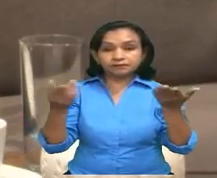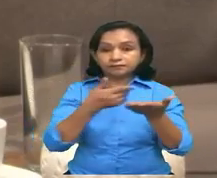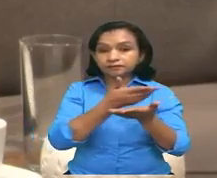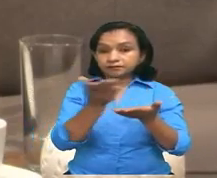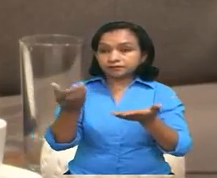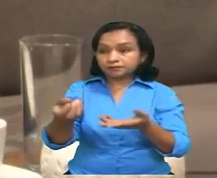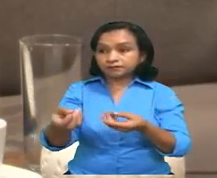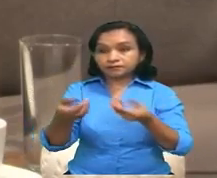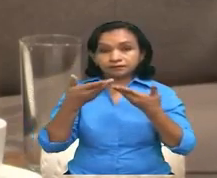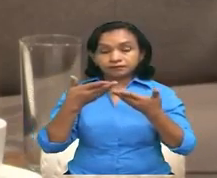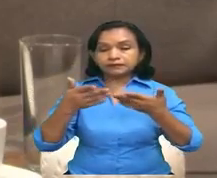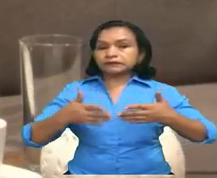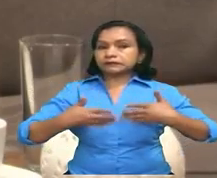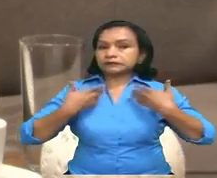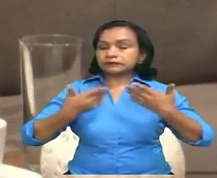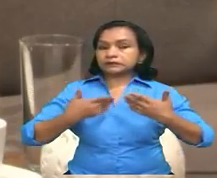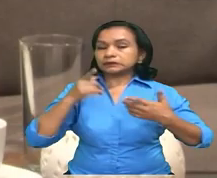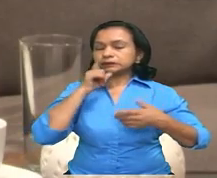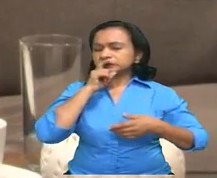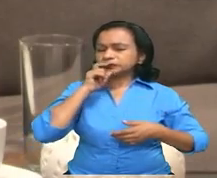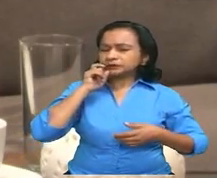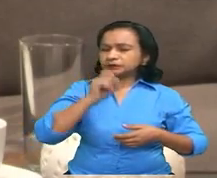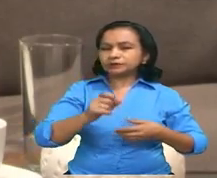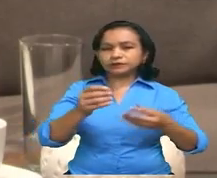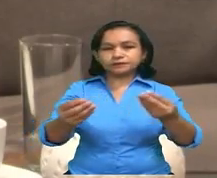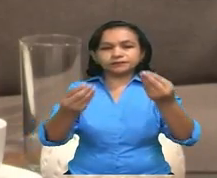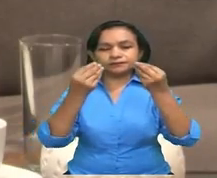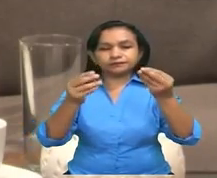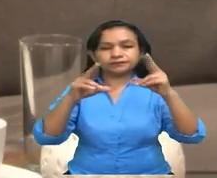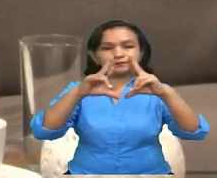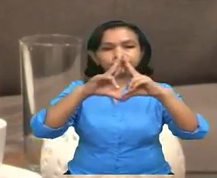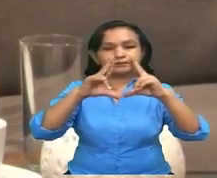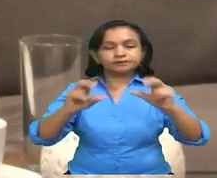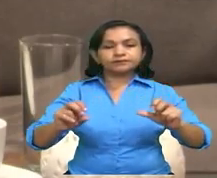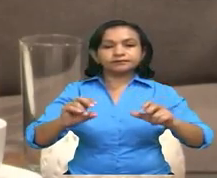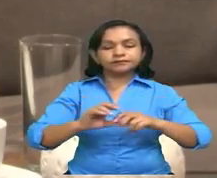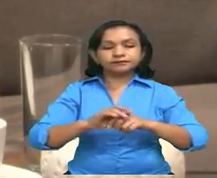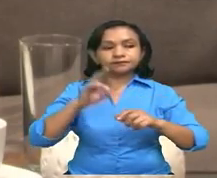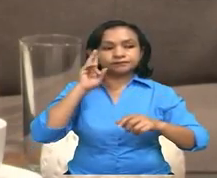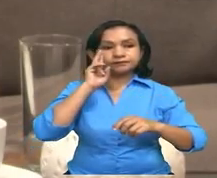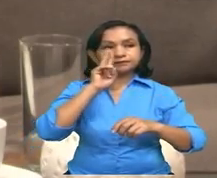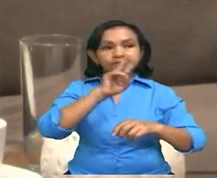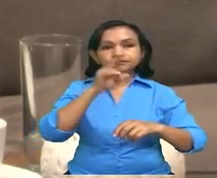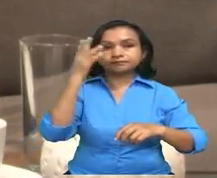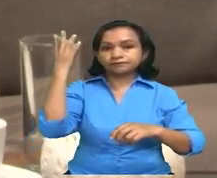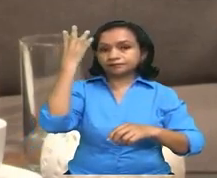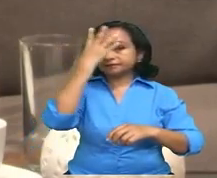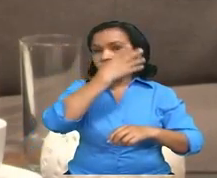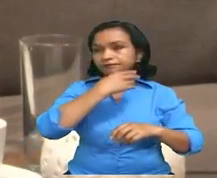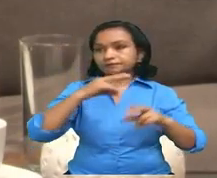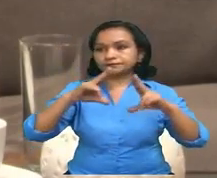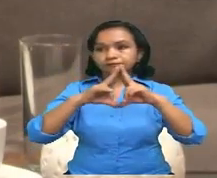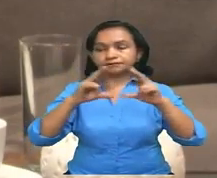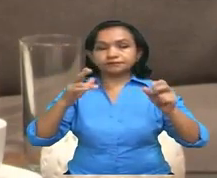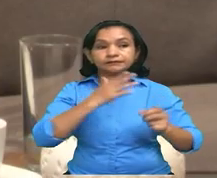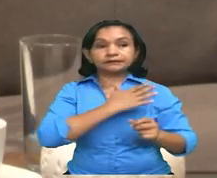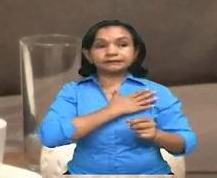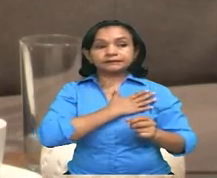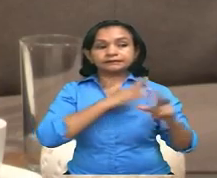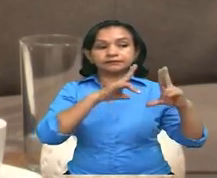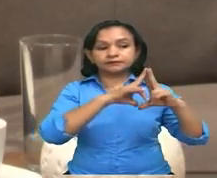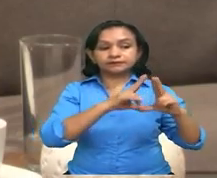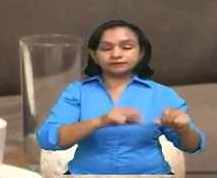tema de los puros, por Selva Negra, pues han estado por diversos lados, y según los comentarios